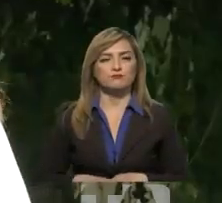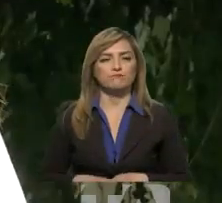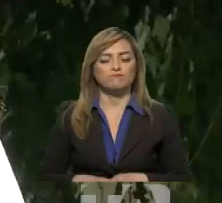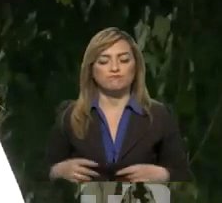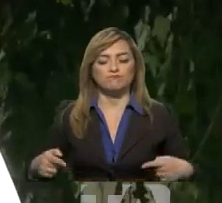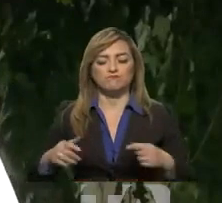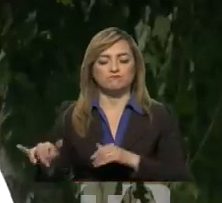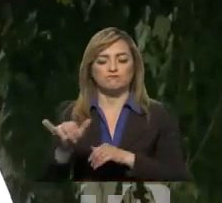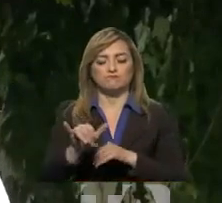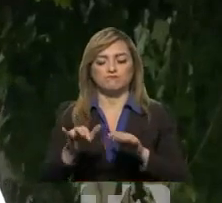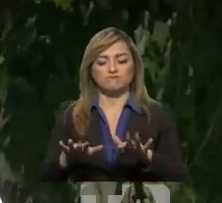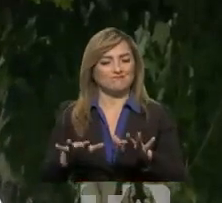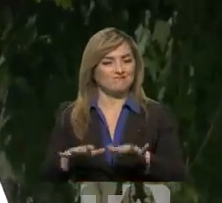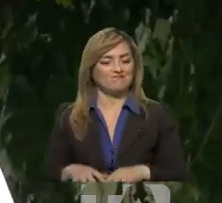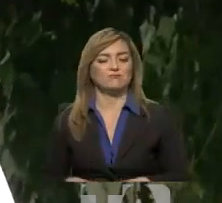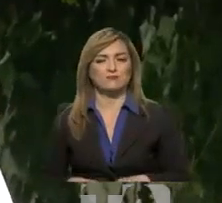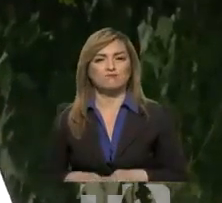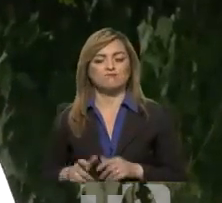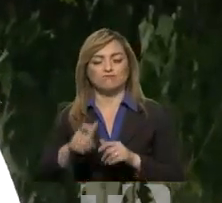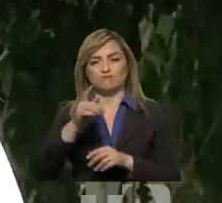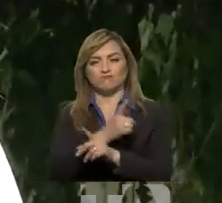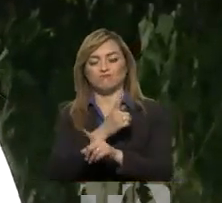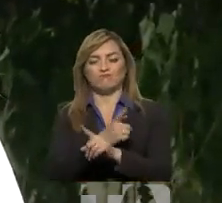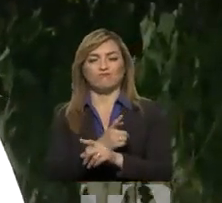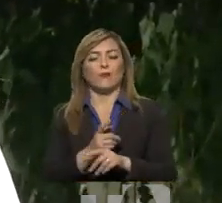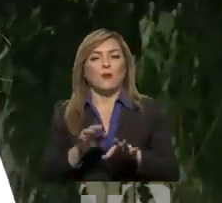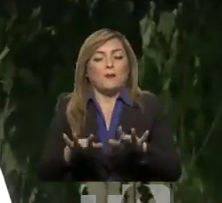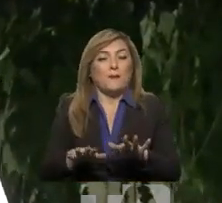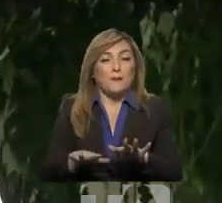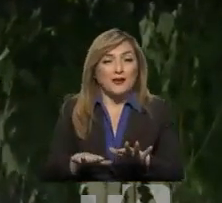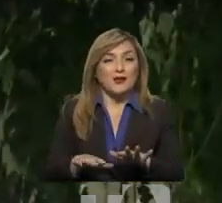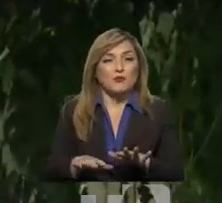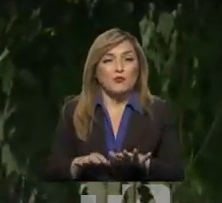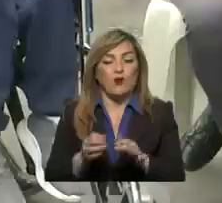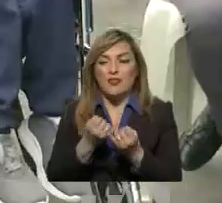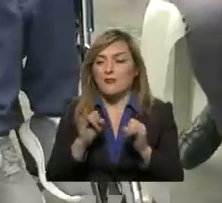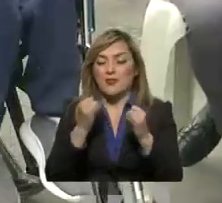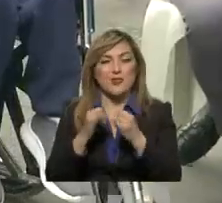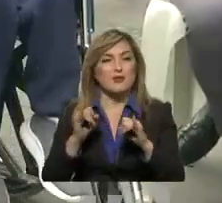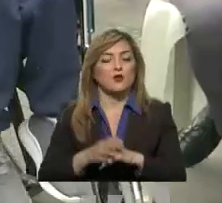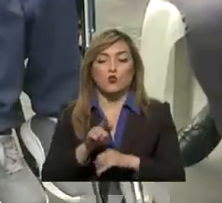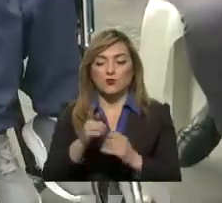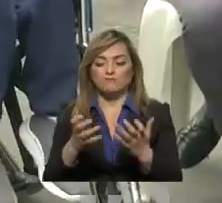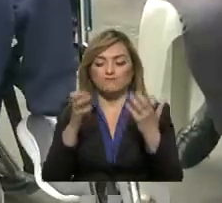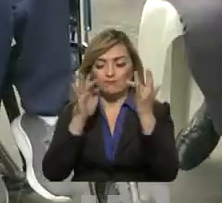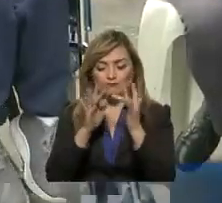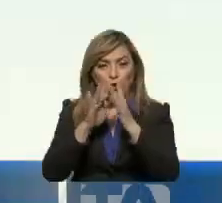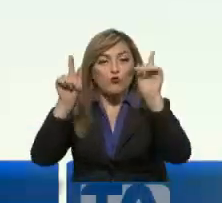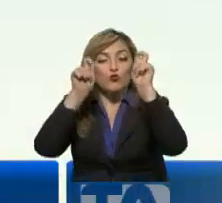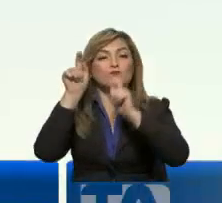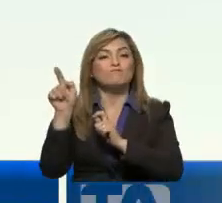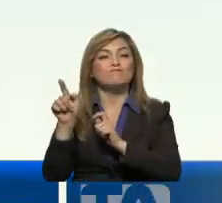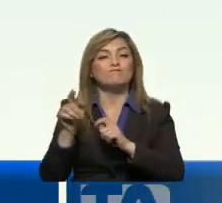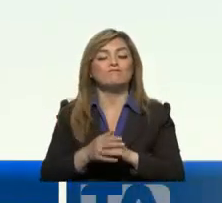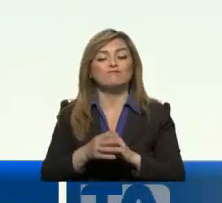la persona con algún tipo de discapacidad, sus piernas para poderse movilizar y ser independientes. Si usted desea contactarse con la fundación,